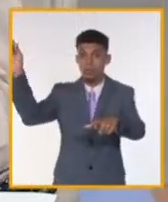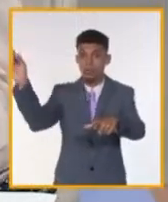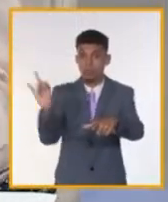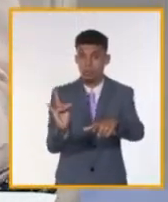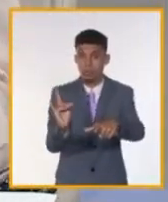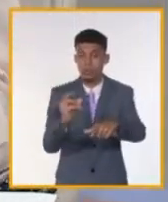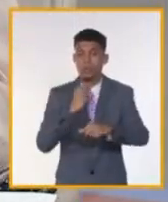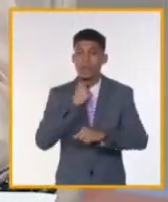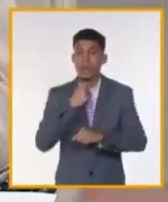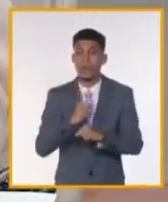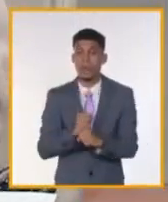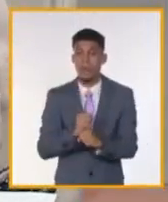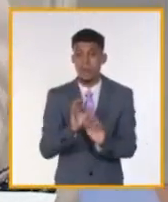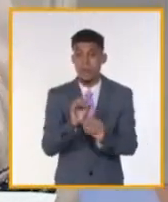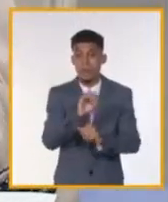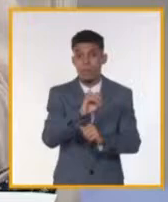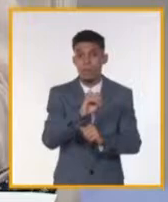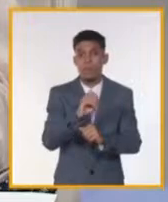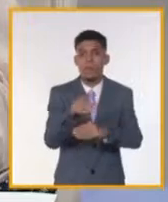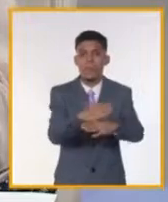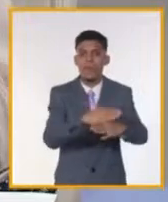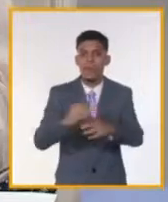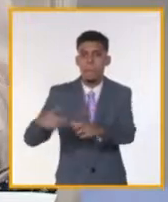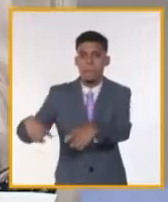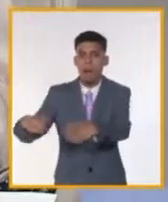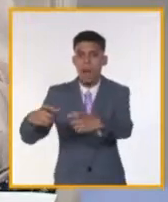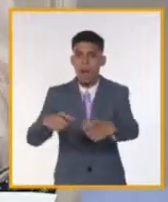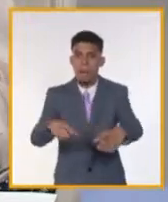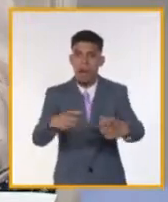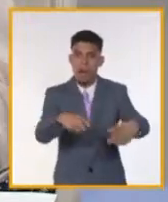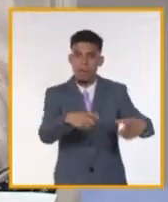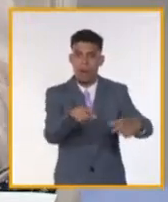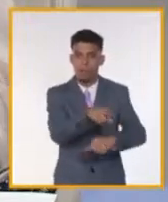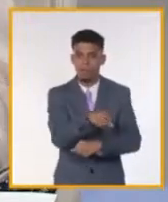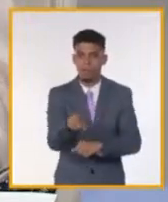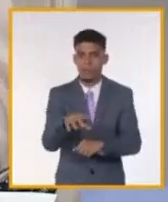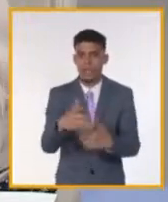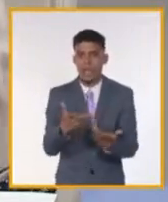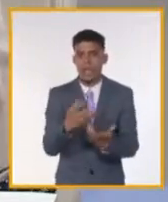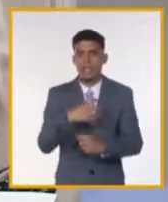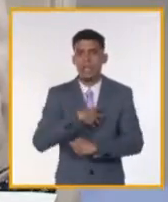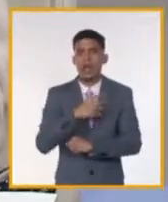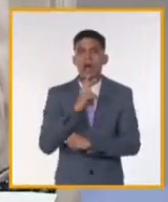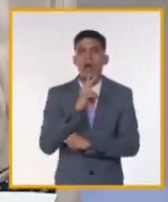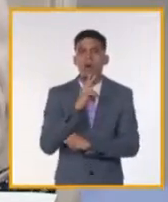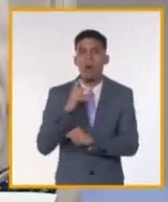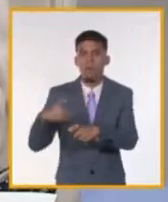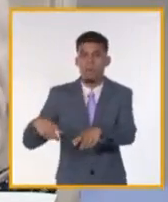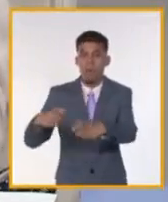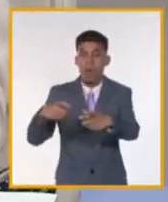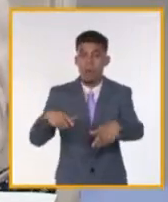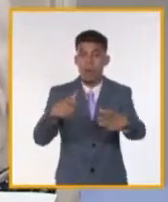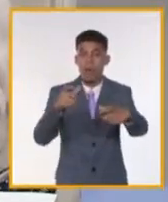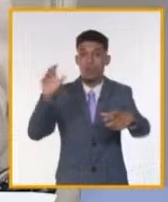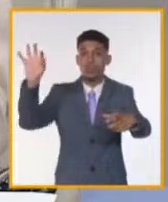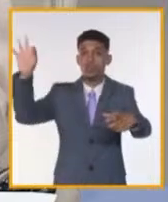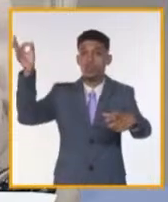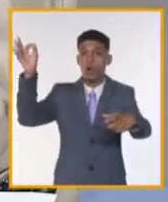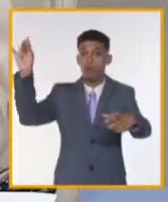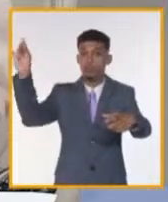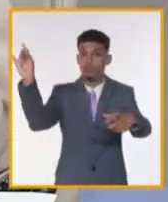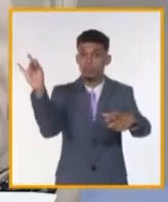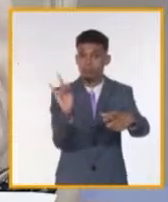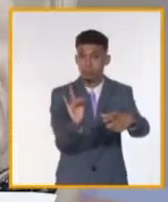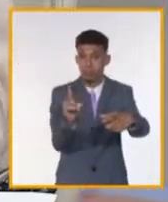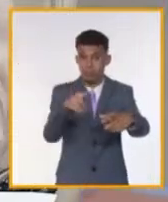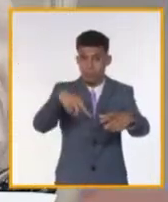en grandes estanques donde la sal precipita cuando se va concentrando el agua y se forma una salmuera que está